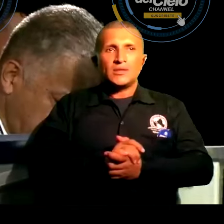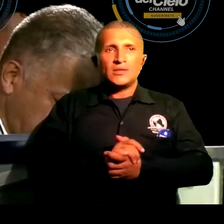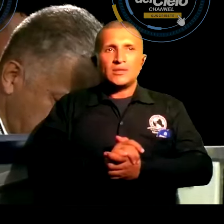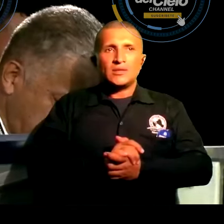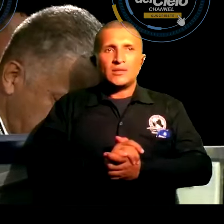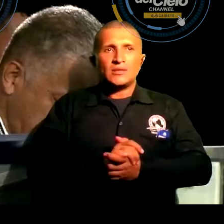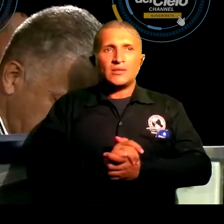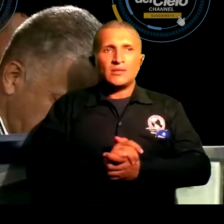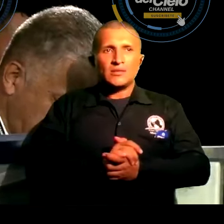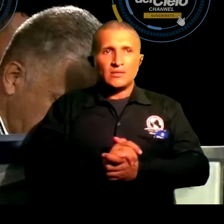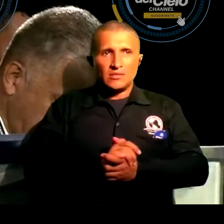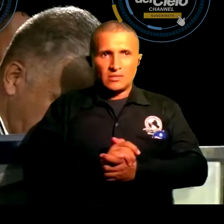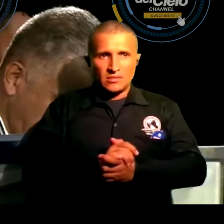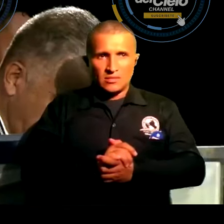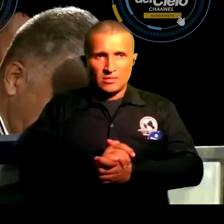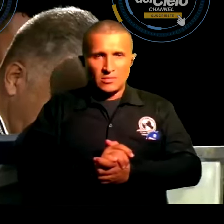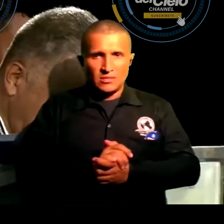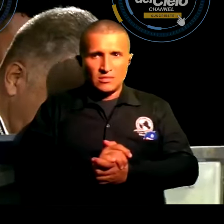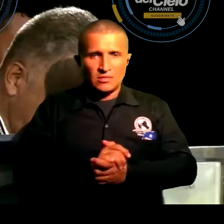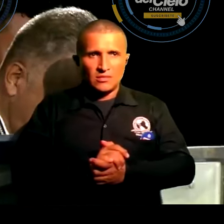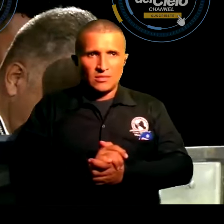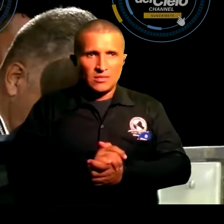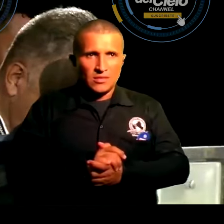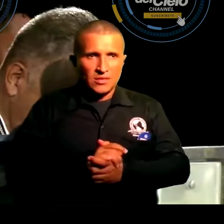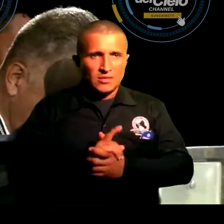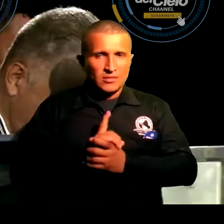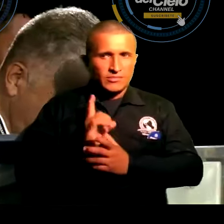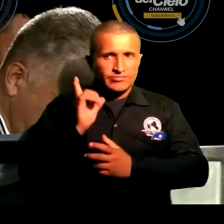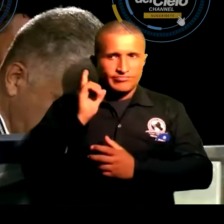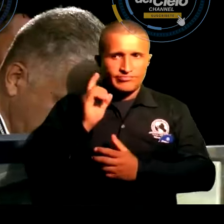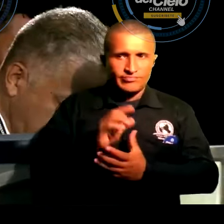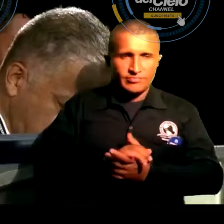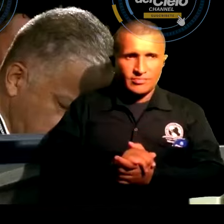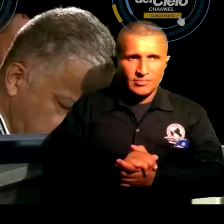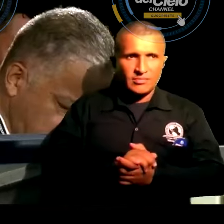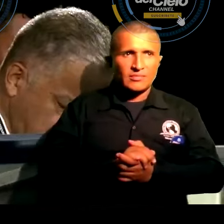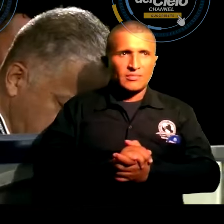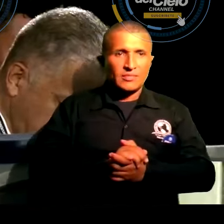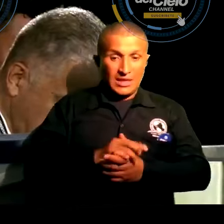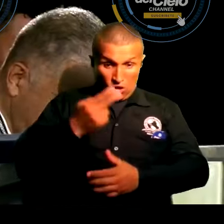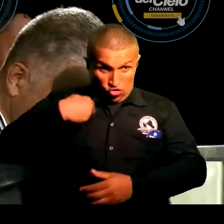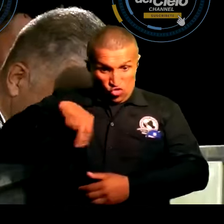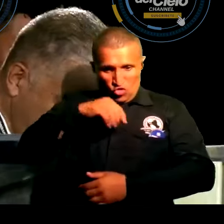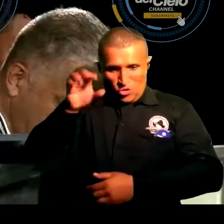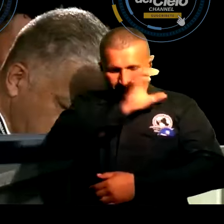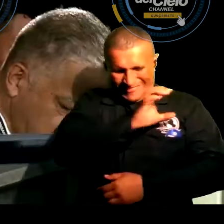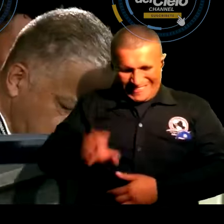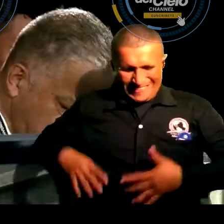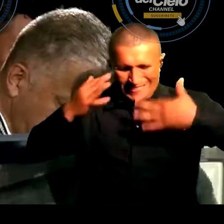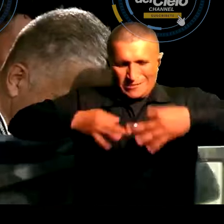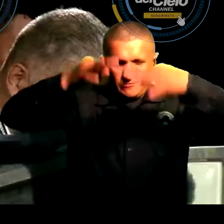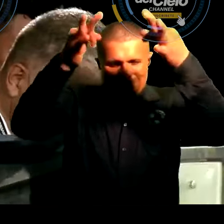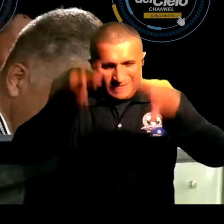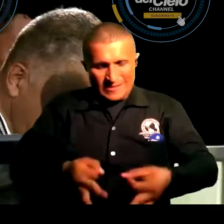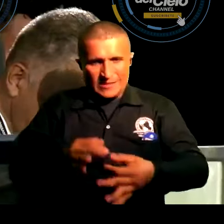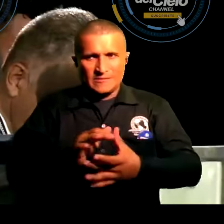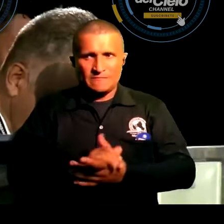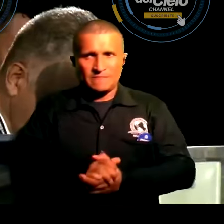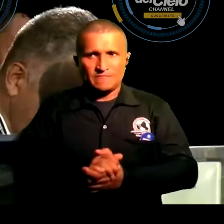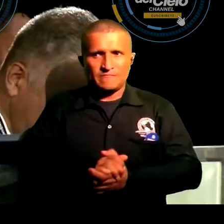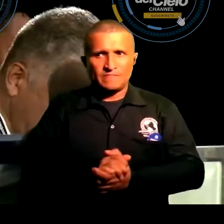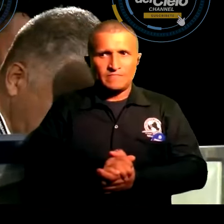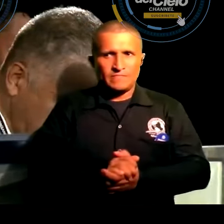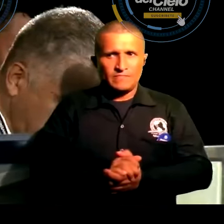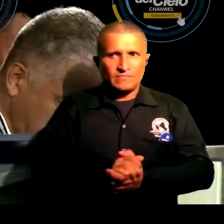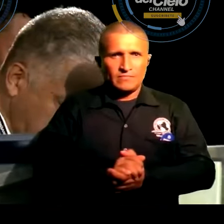nosotros los cristianos aparece el término evangelio en singular. Porque si bien para ellos